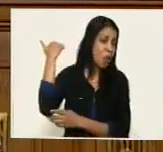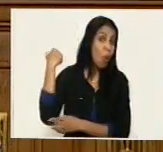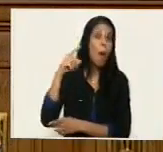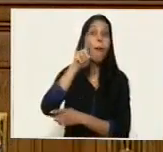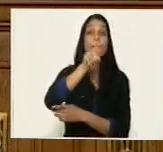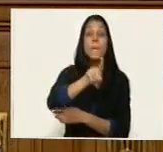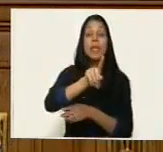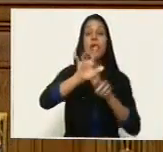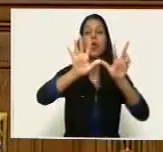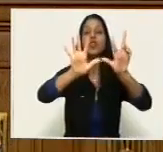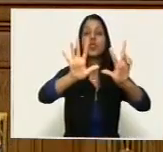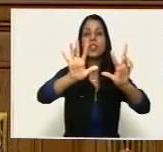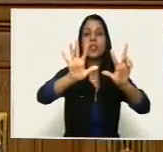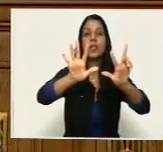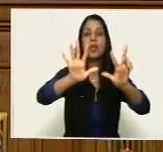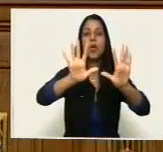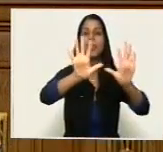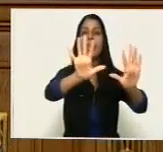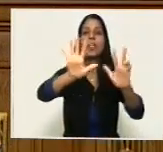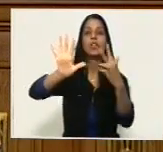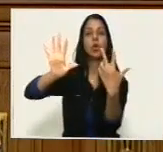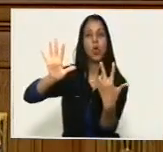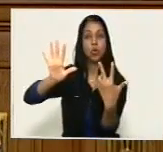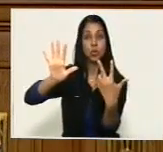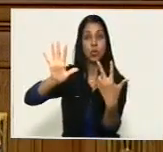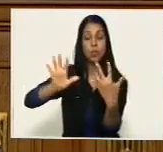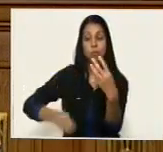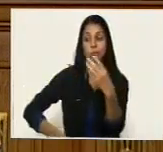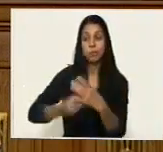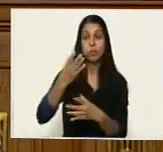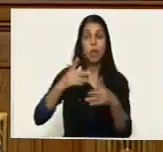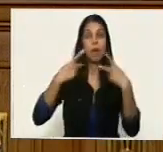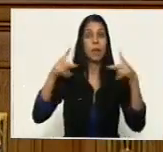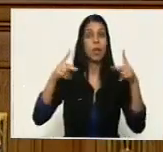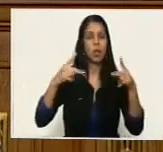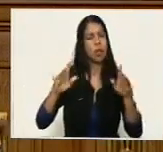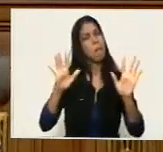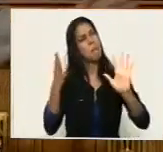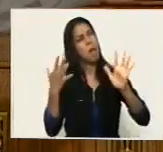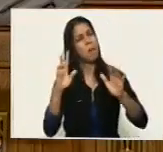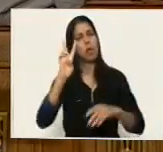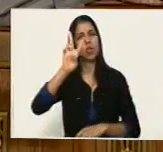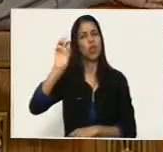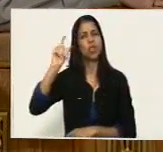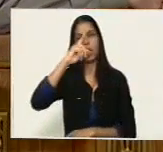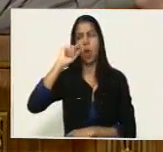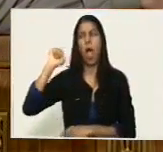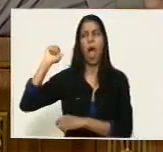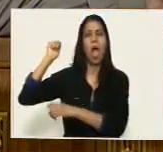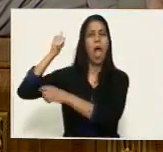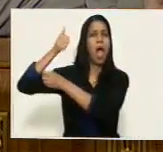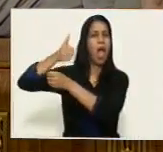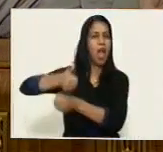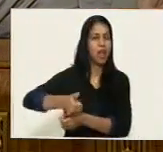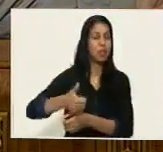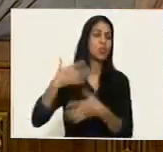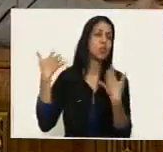junio de 1818, hace 200 años. Eso fue ayer, en el tiempo histórico.